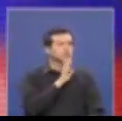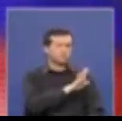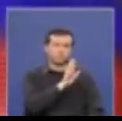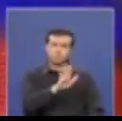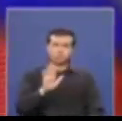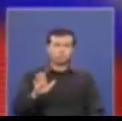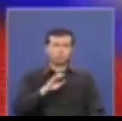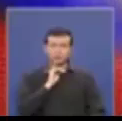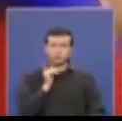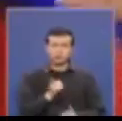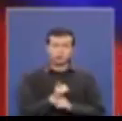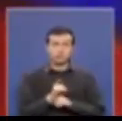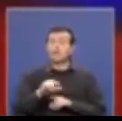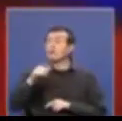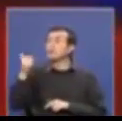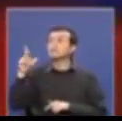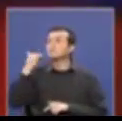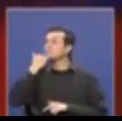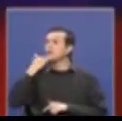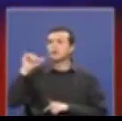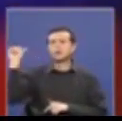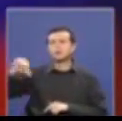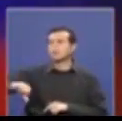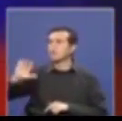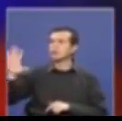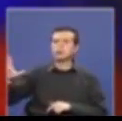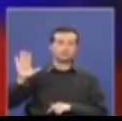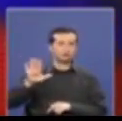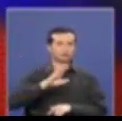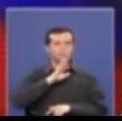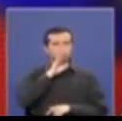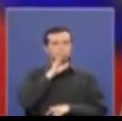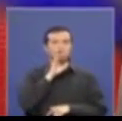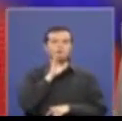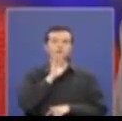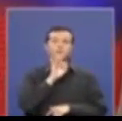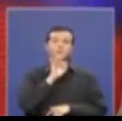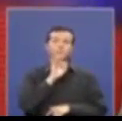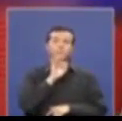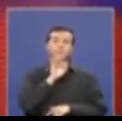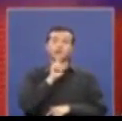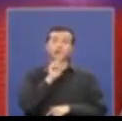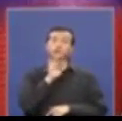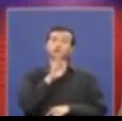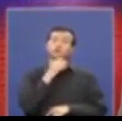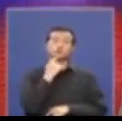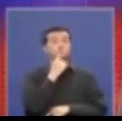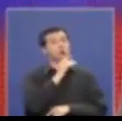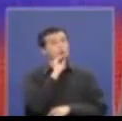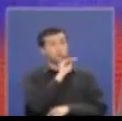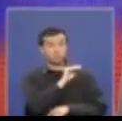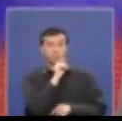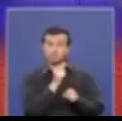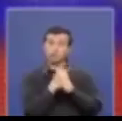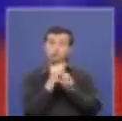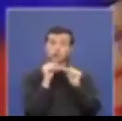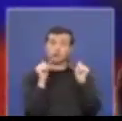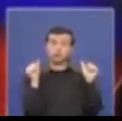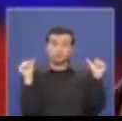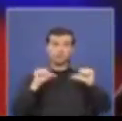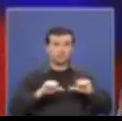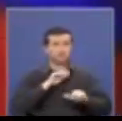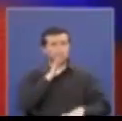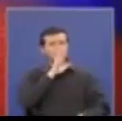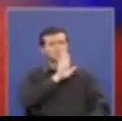norteamericana. Y van a decir que lo otro no sirve. ¿Ya? Te sale Fausto Cobo, yo advertí que los helicópteros eran de mala calidad. Pero si eso ha